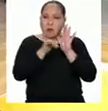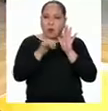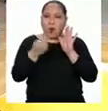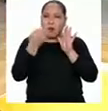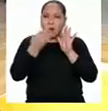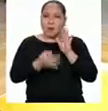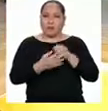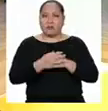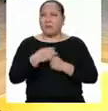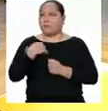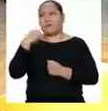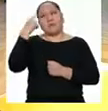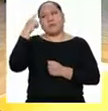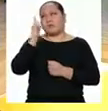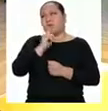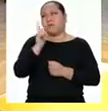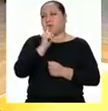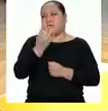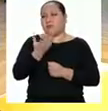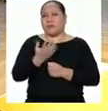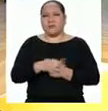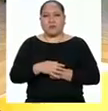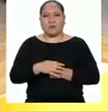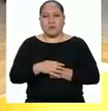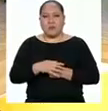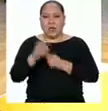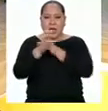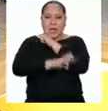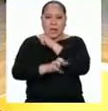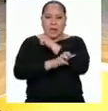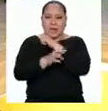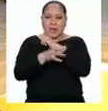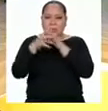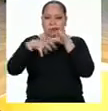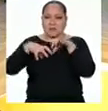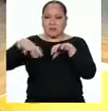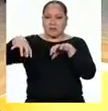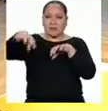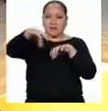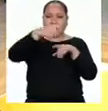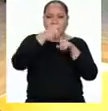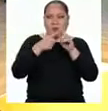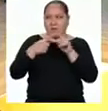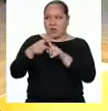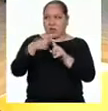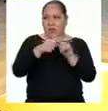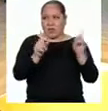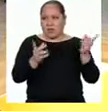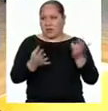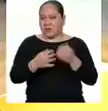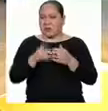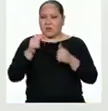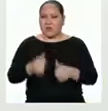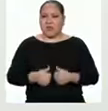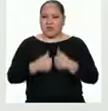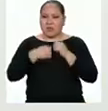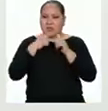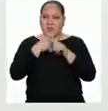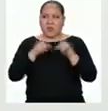país? Yo creo que no, profesora Daisy. El país es muy diverso, incluye realidades muy